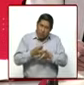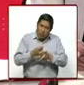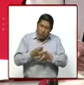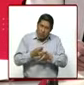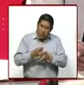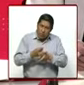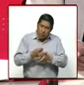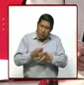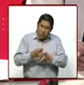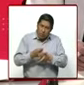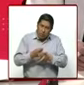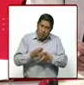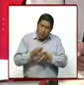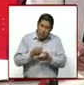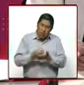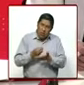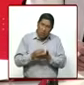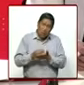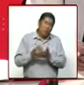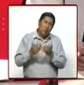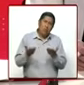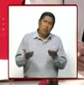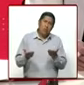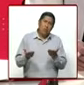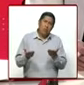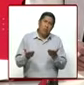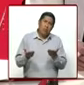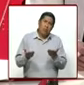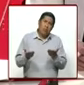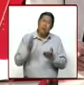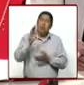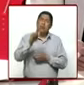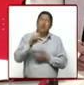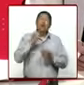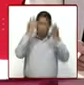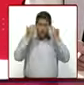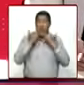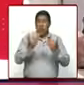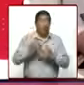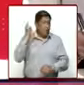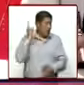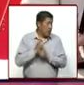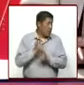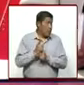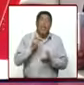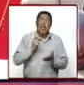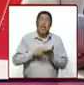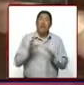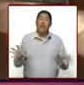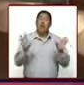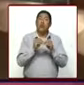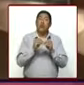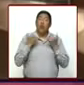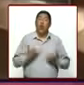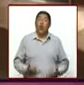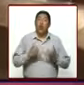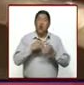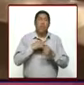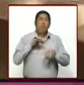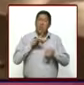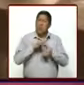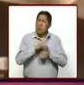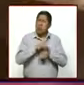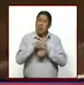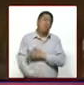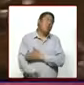Sus bases políticas tienen que saber que están haciendo daño. Sergio. Muchas gracias, efectivamente. Esta sesión que ha empezado el día de hoy desde tempranas